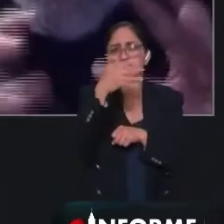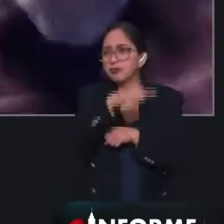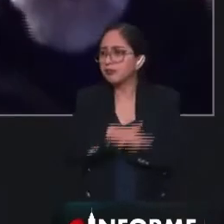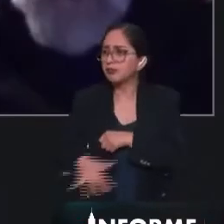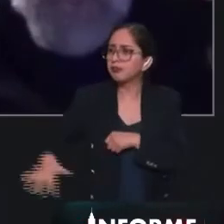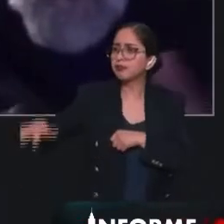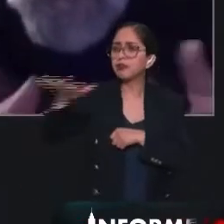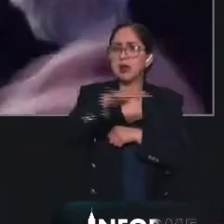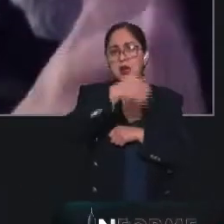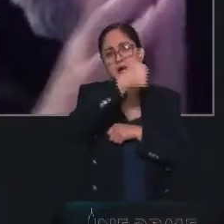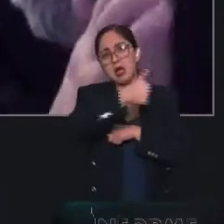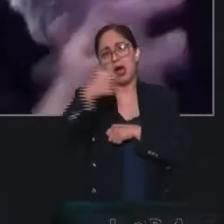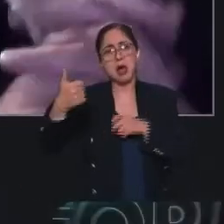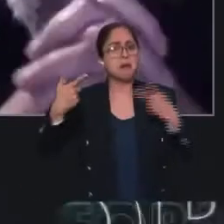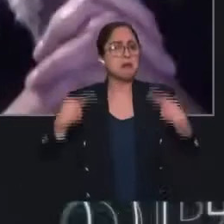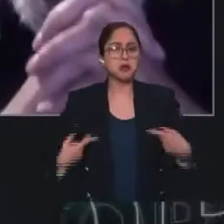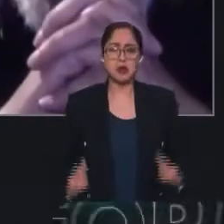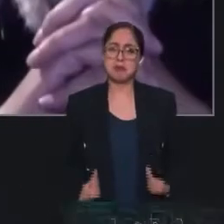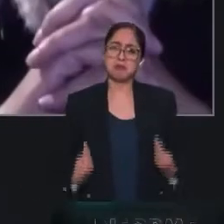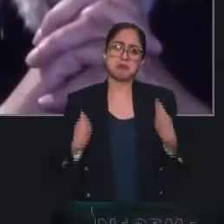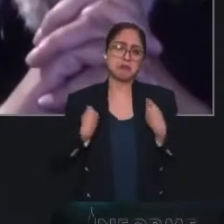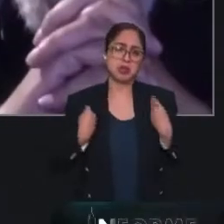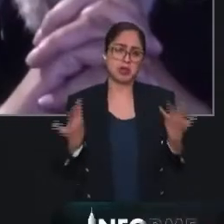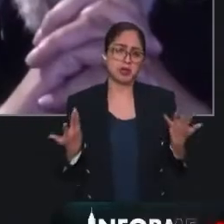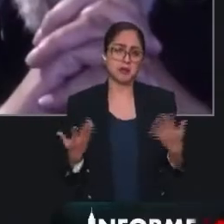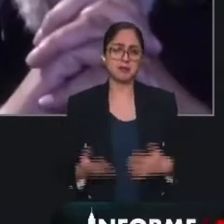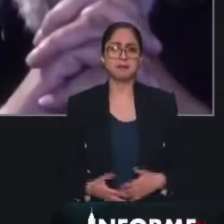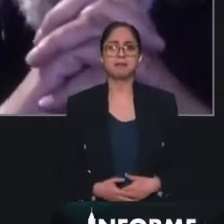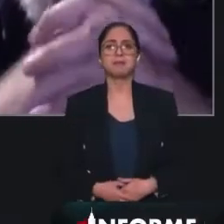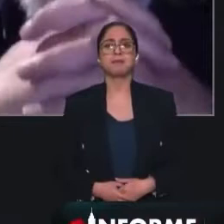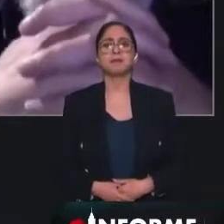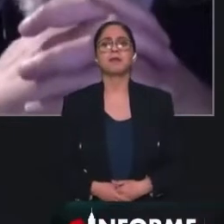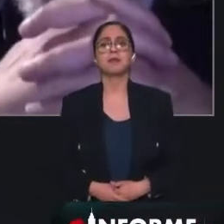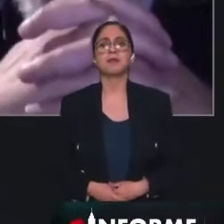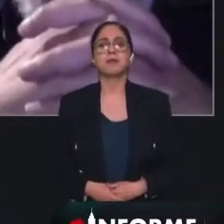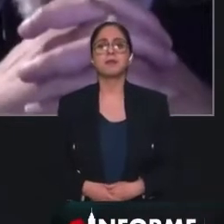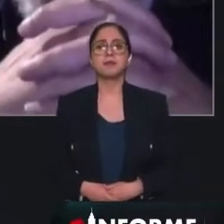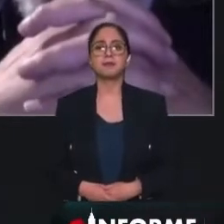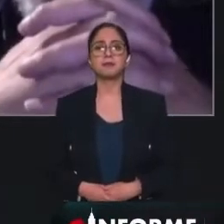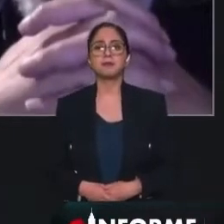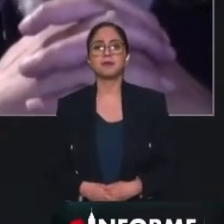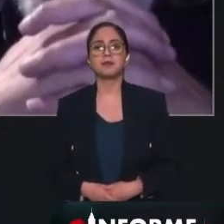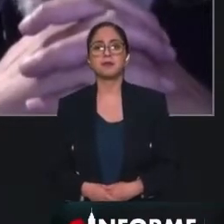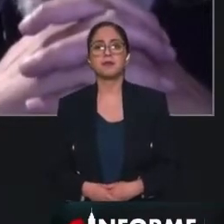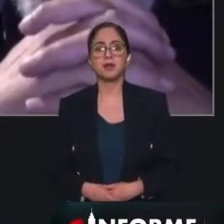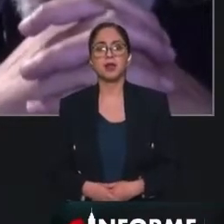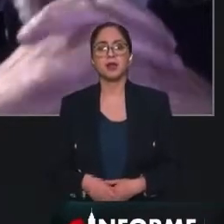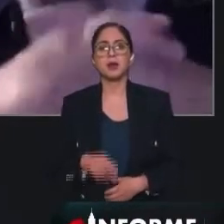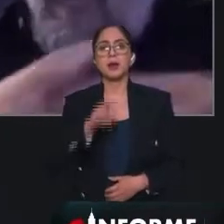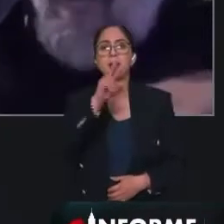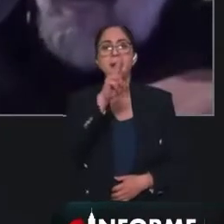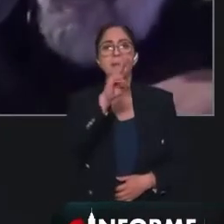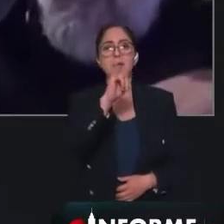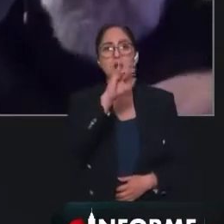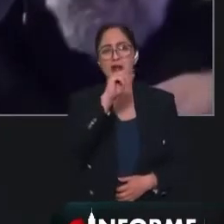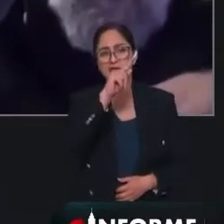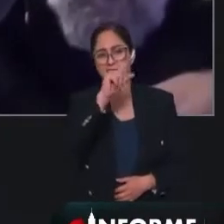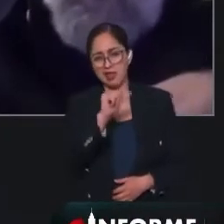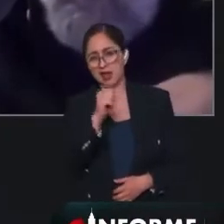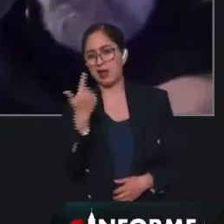ámbitos de la vida de México. Violeta, sobre esto, sobre los cambios, la transformación se ve en